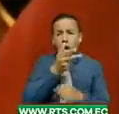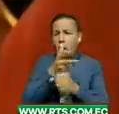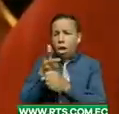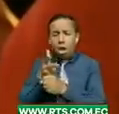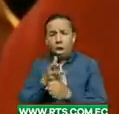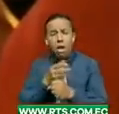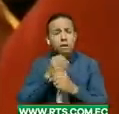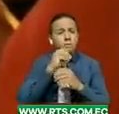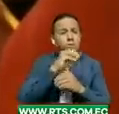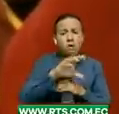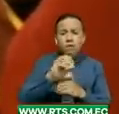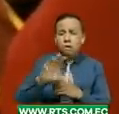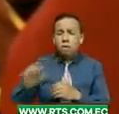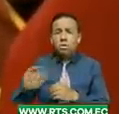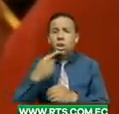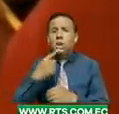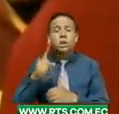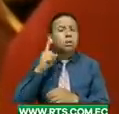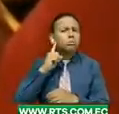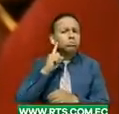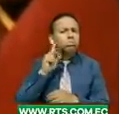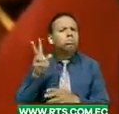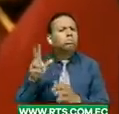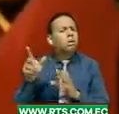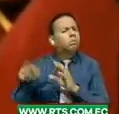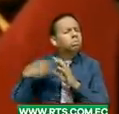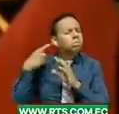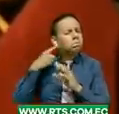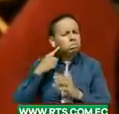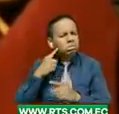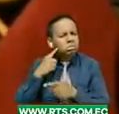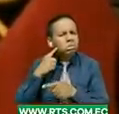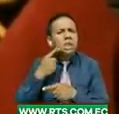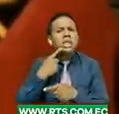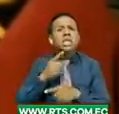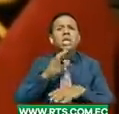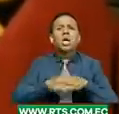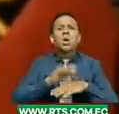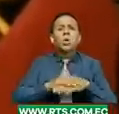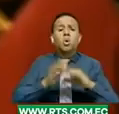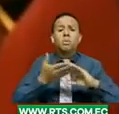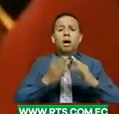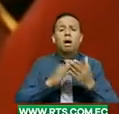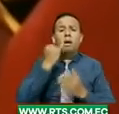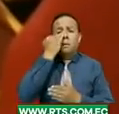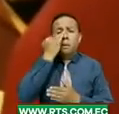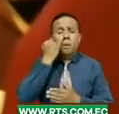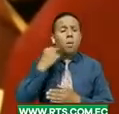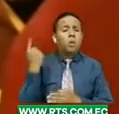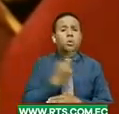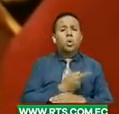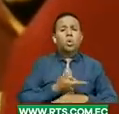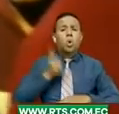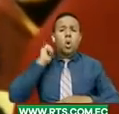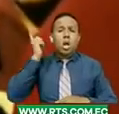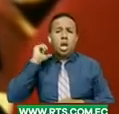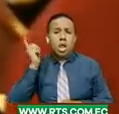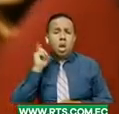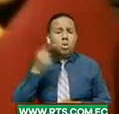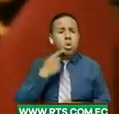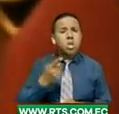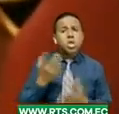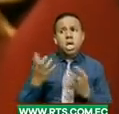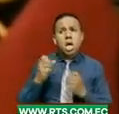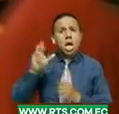audio incitando, en este caso, diciendo que los dirigentes de la CONAIE están, en este caso, jugando con el